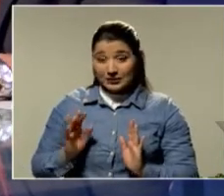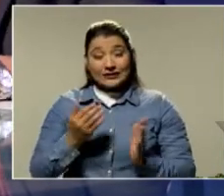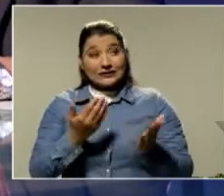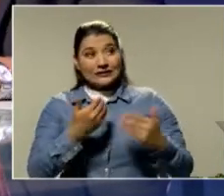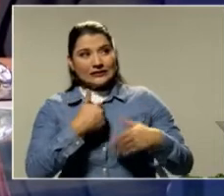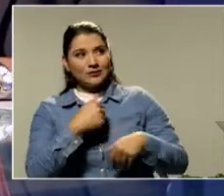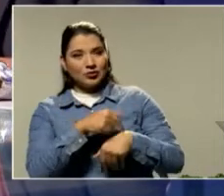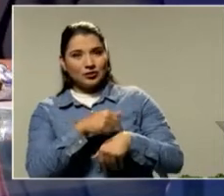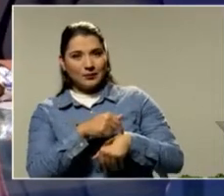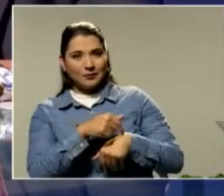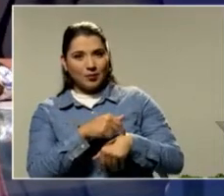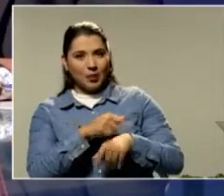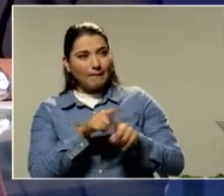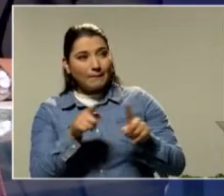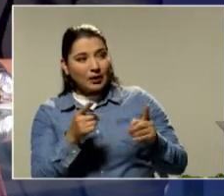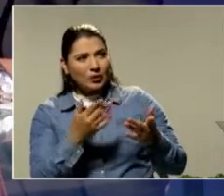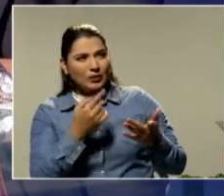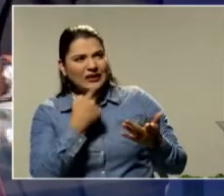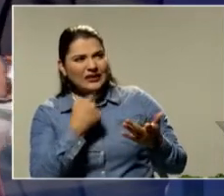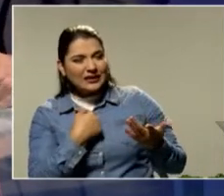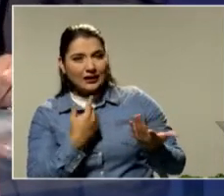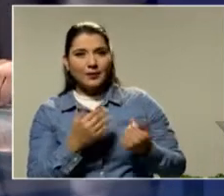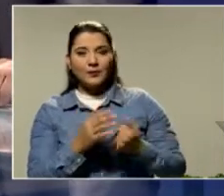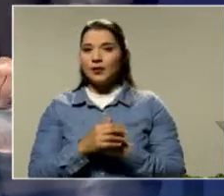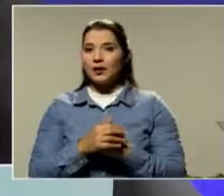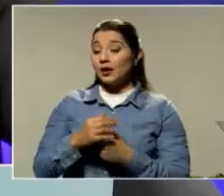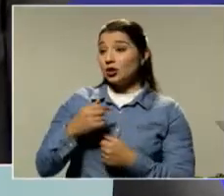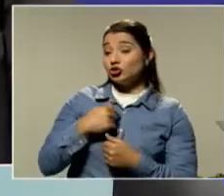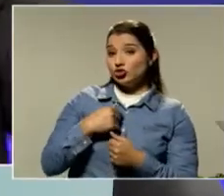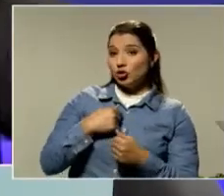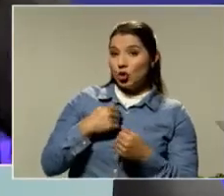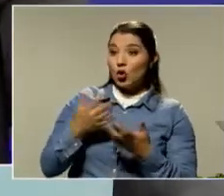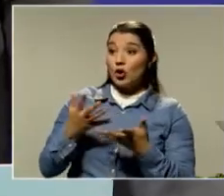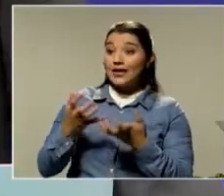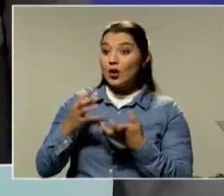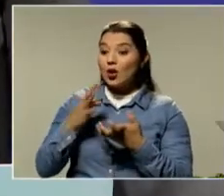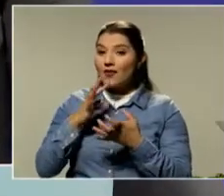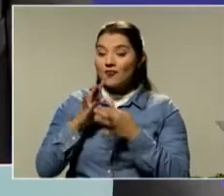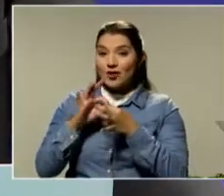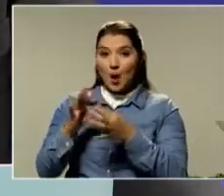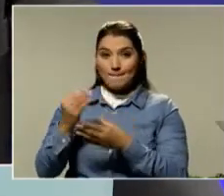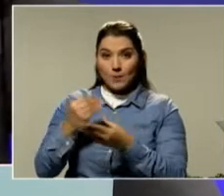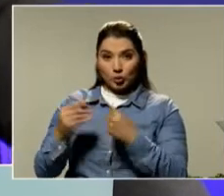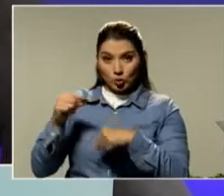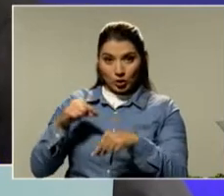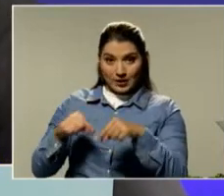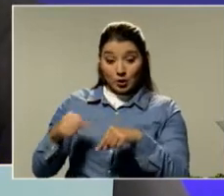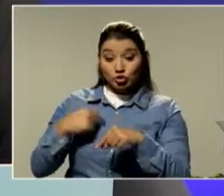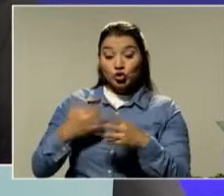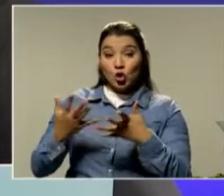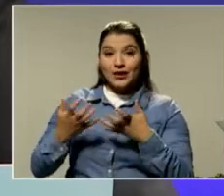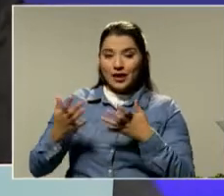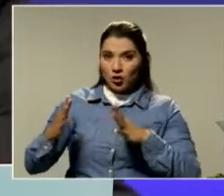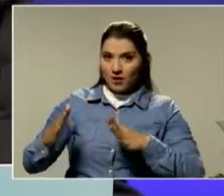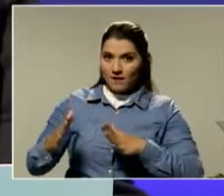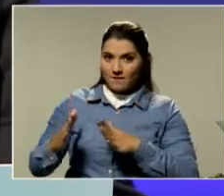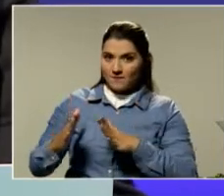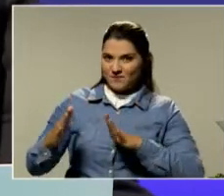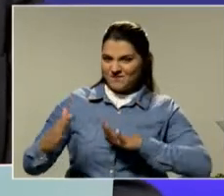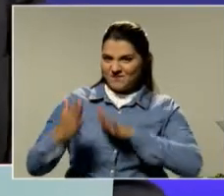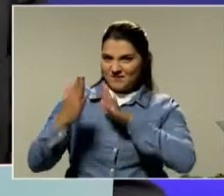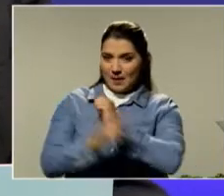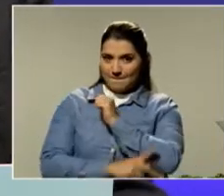Estamos contra el tiempo, pero okay, dígame lo que... Yo quisiera, en materia de plaguicidas, hacer un desafío al país, un reto al país. Si